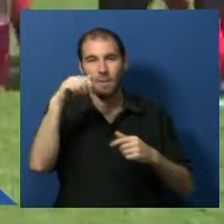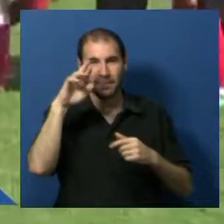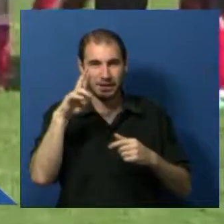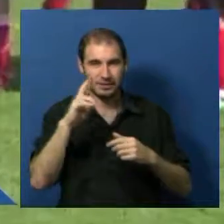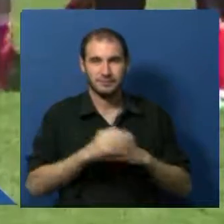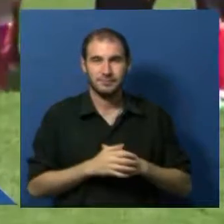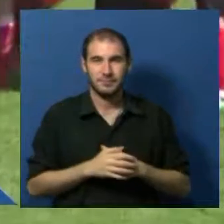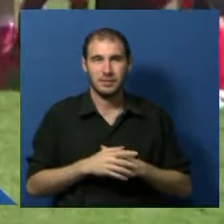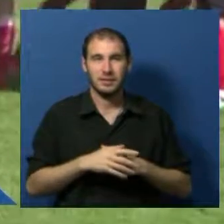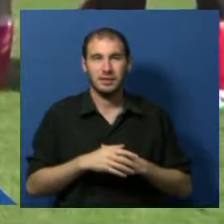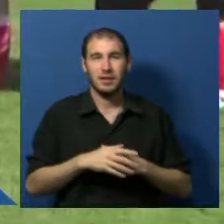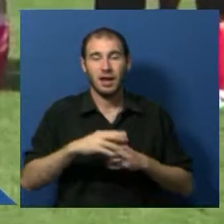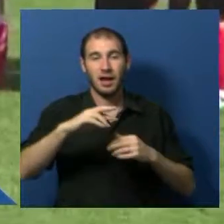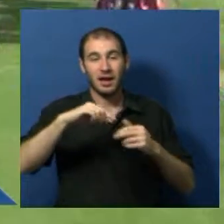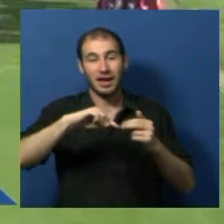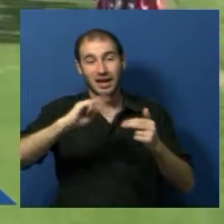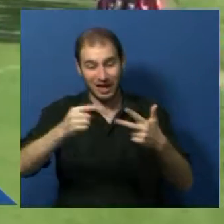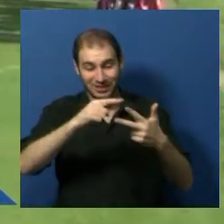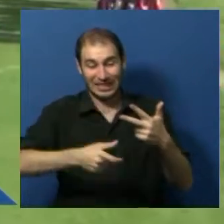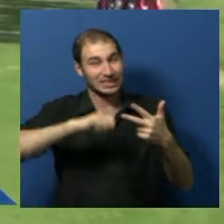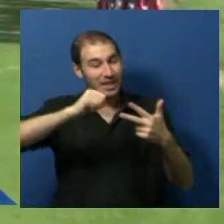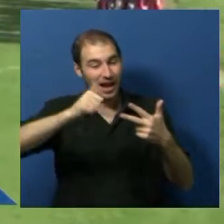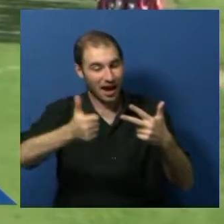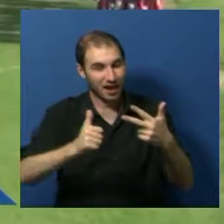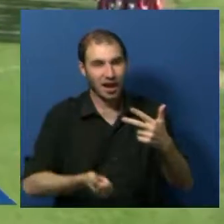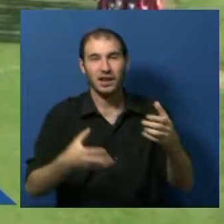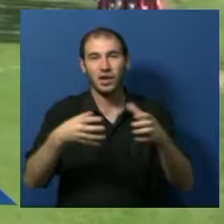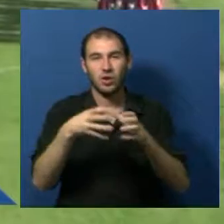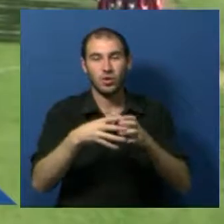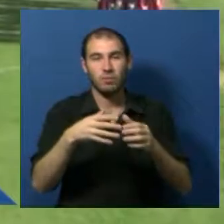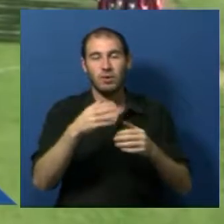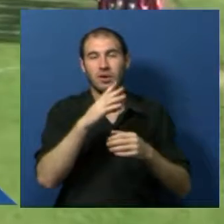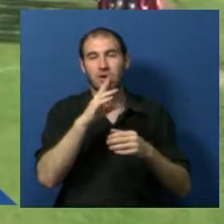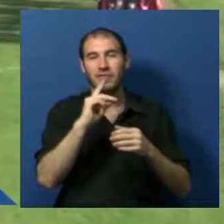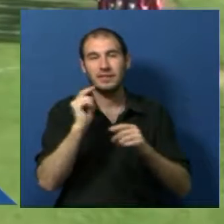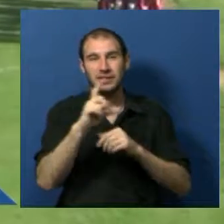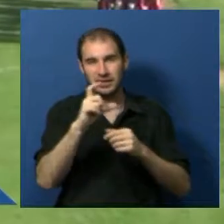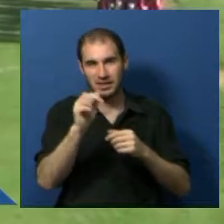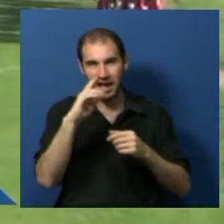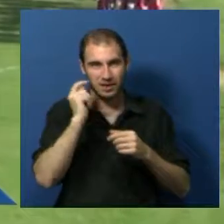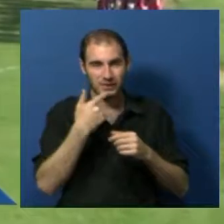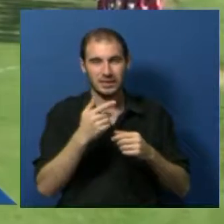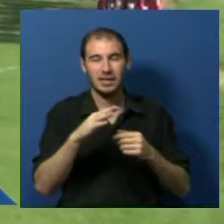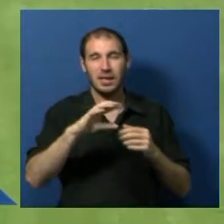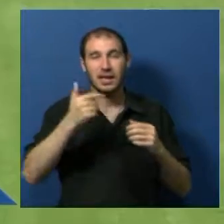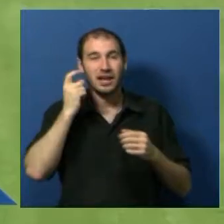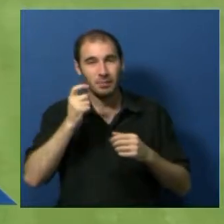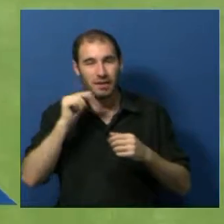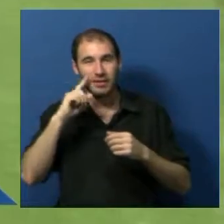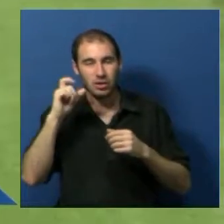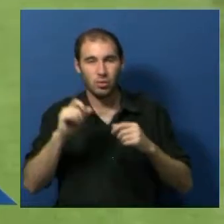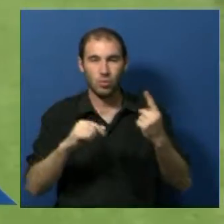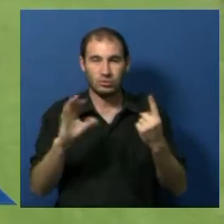Esperduti. Tercer triunfo consecutivo del equipo de Juan Carlos Bermegui. Le ganó a Rivadavia de